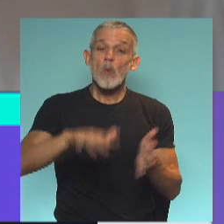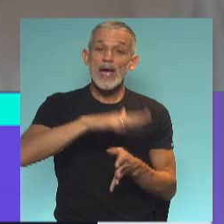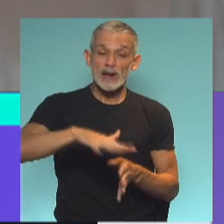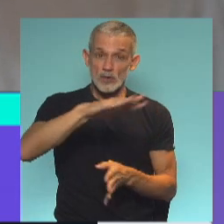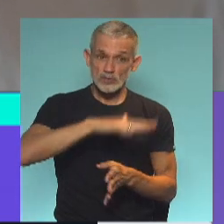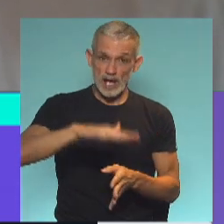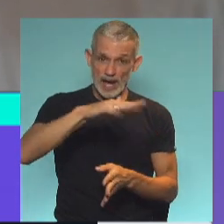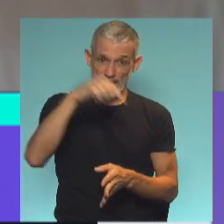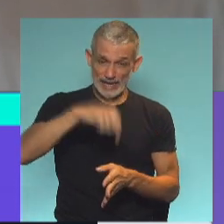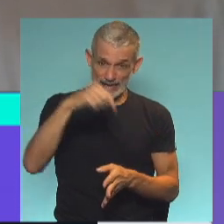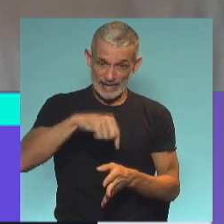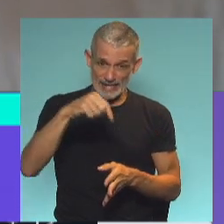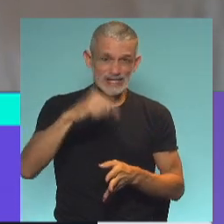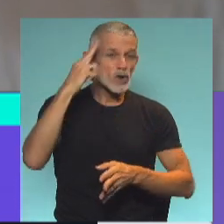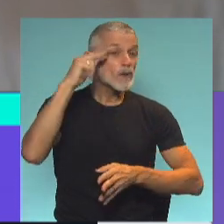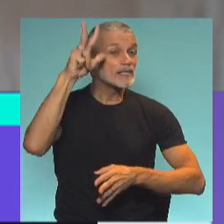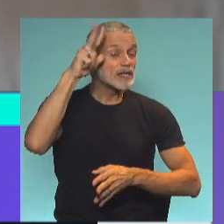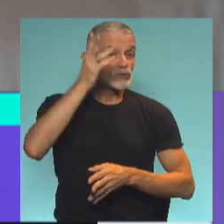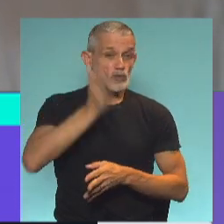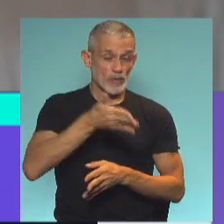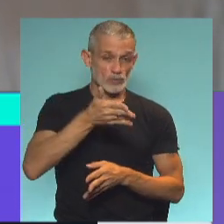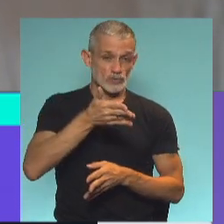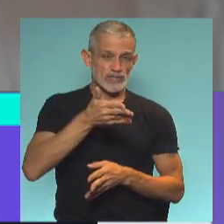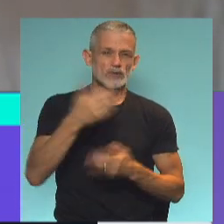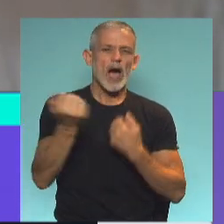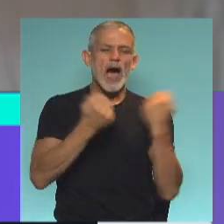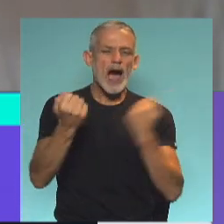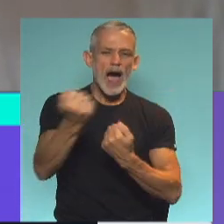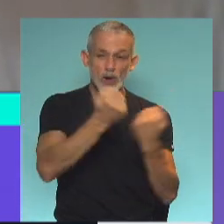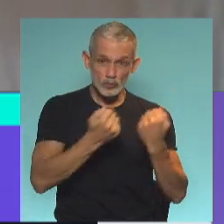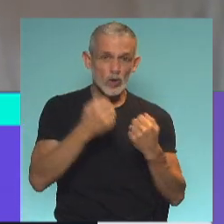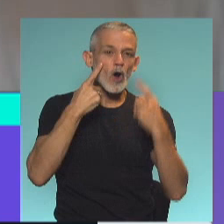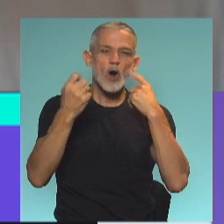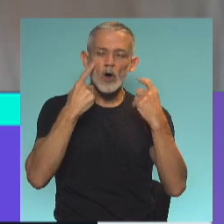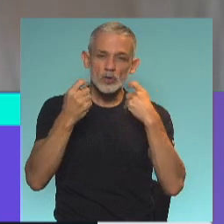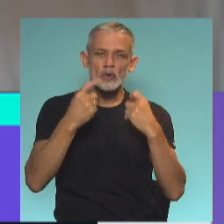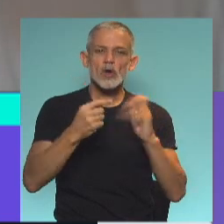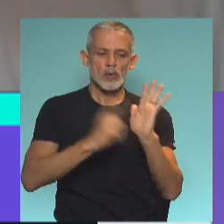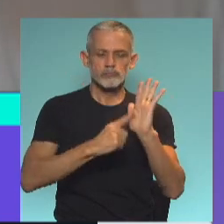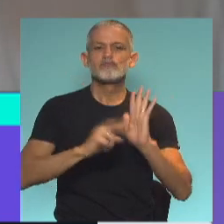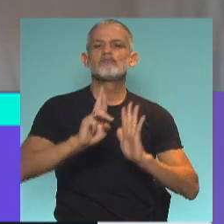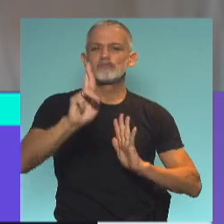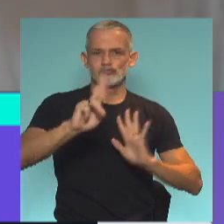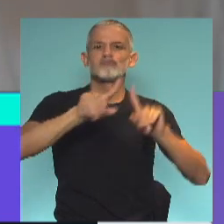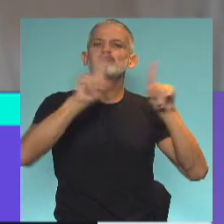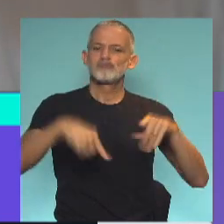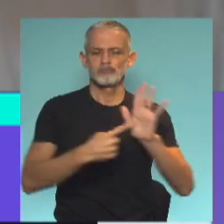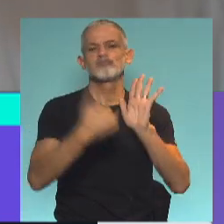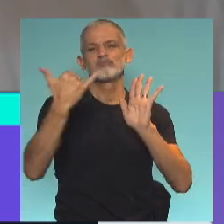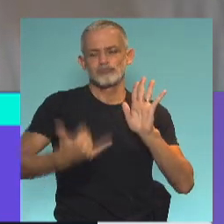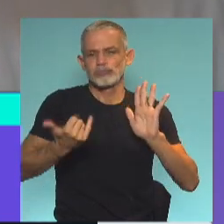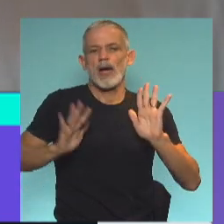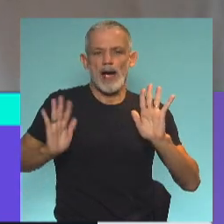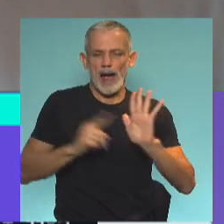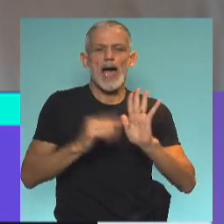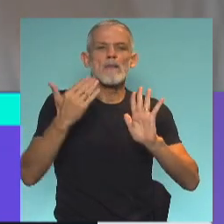de Buenos Aires, el 98% de los vehículos que fueron controlados tienen el certificado habilitante